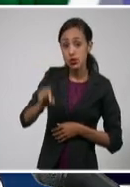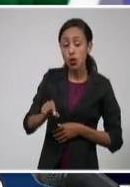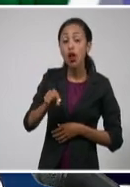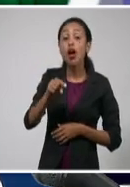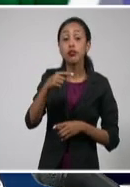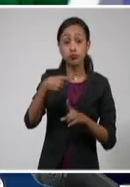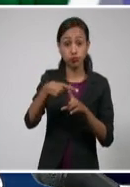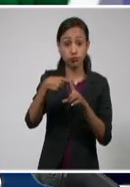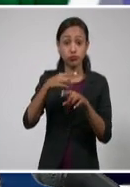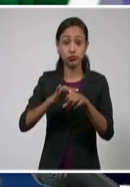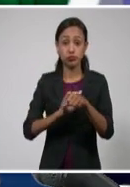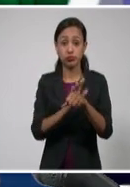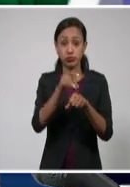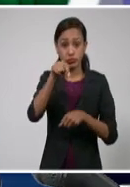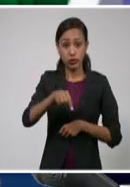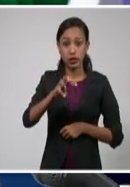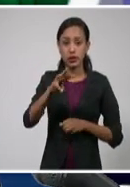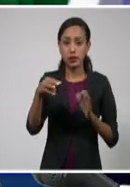hoy